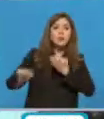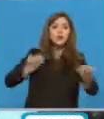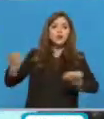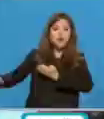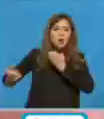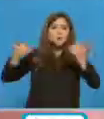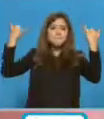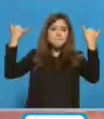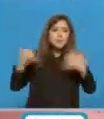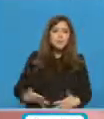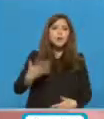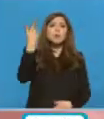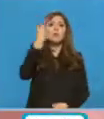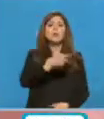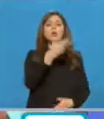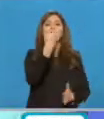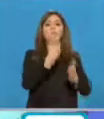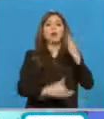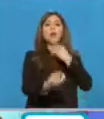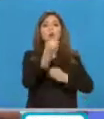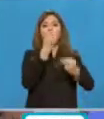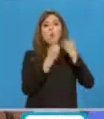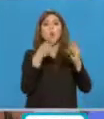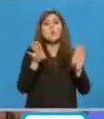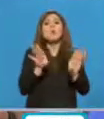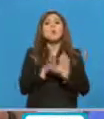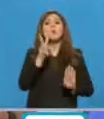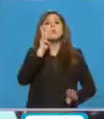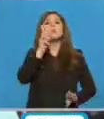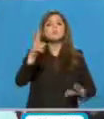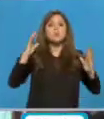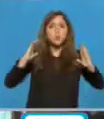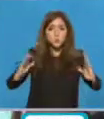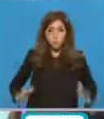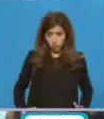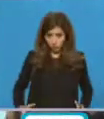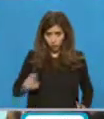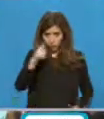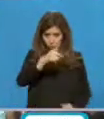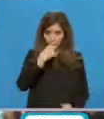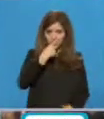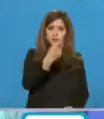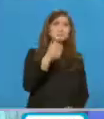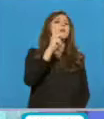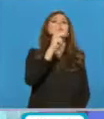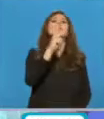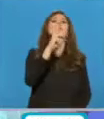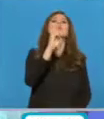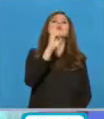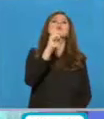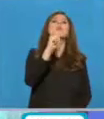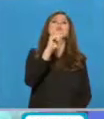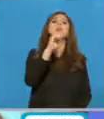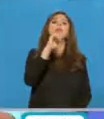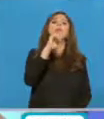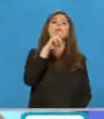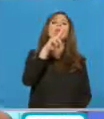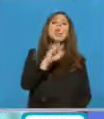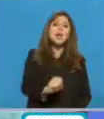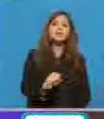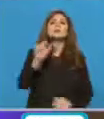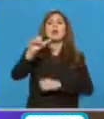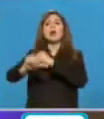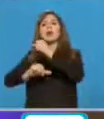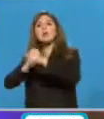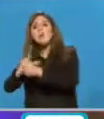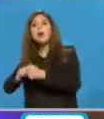pues no lo vas a ver. Así es. Ahora, esto va muy ligado también con el consumo de proteínas. Y ahora hablaste de proteínas animales y vegetales. Ajá.